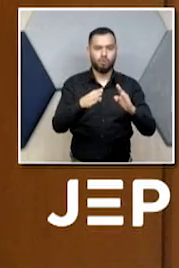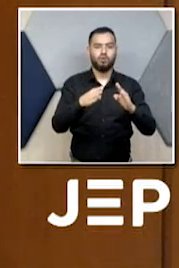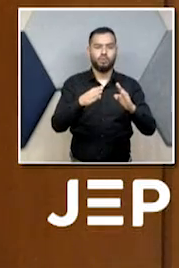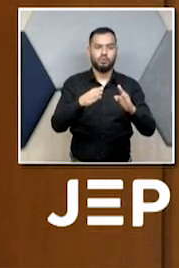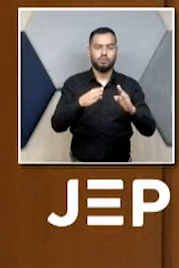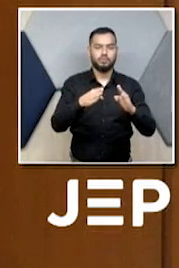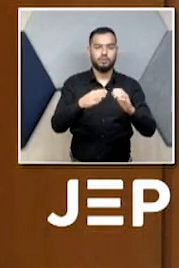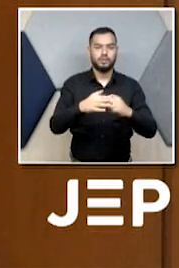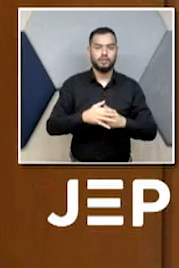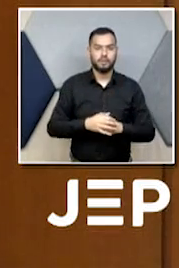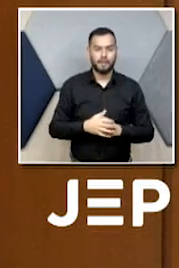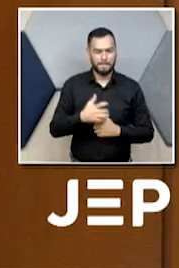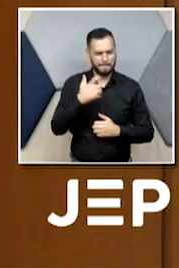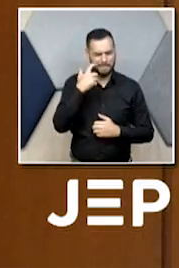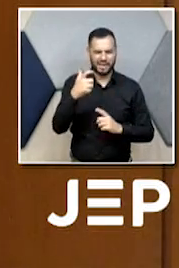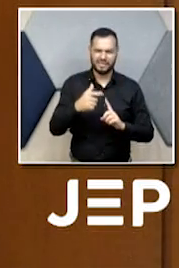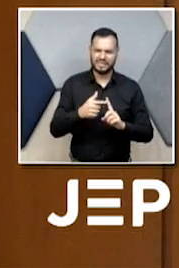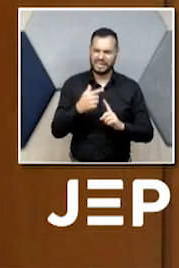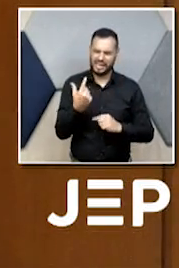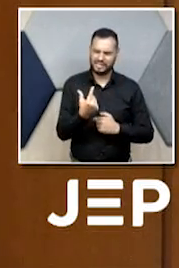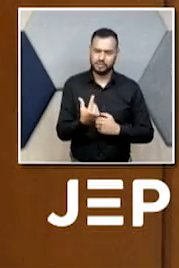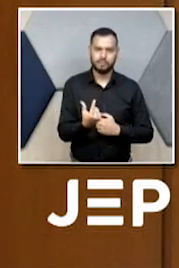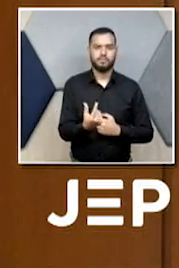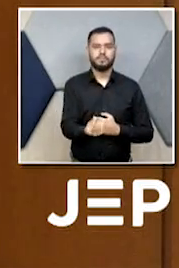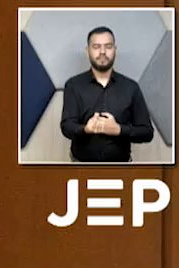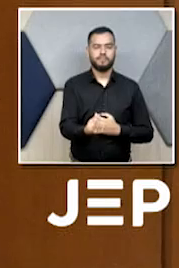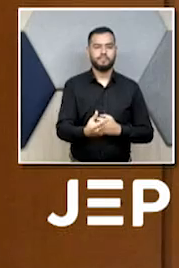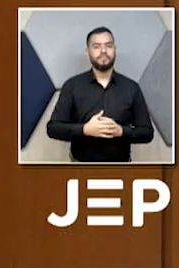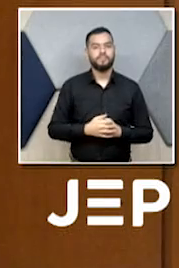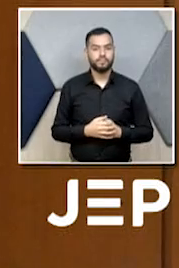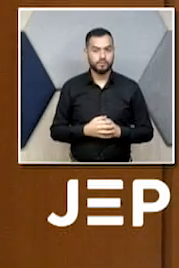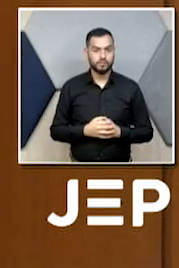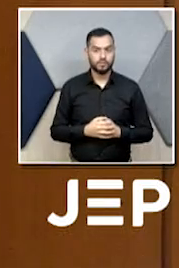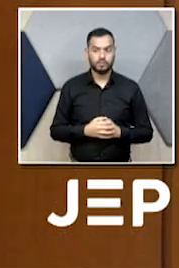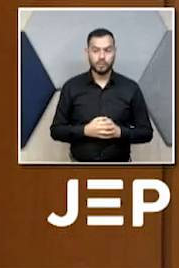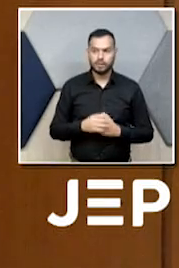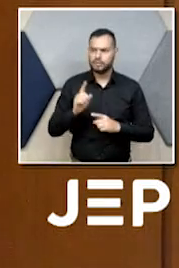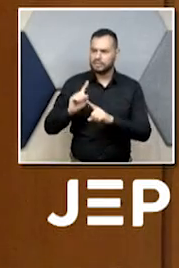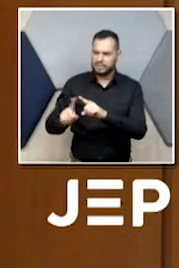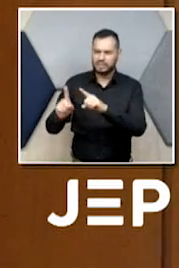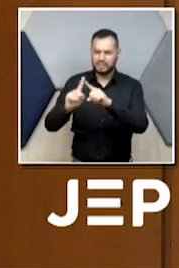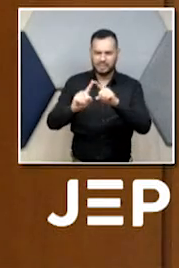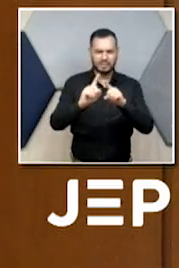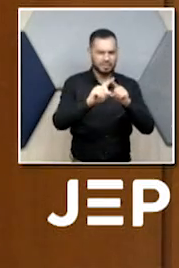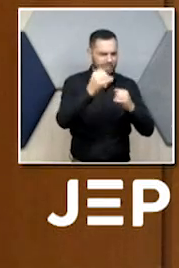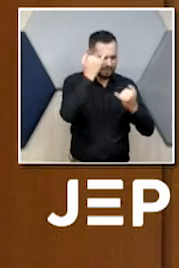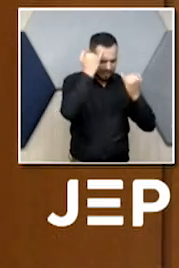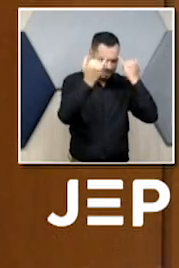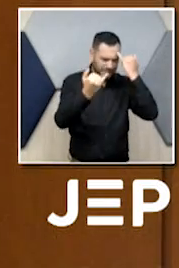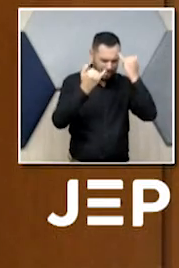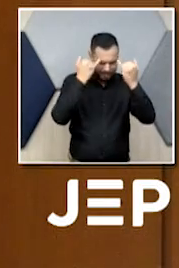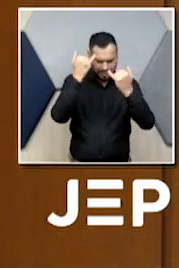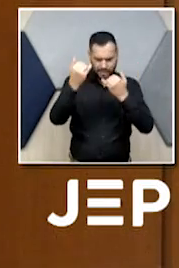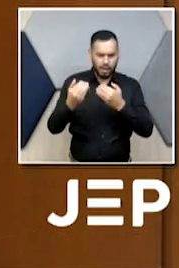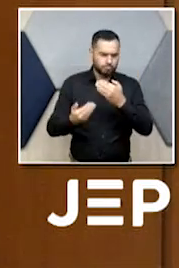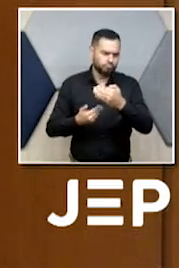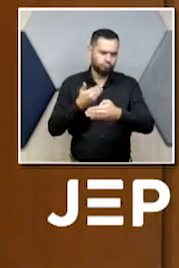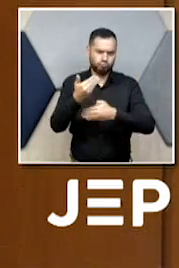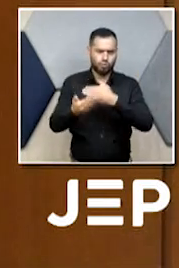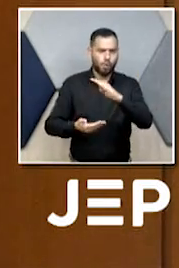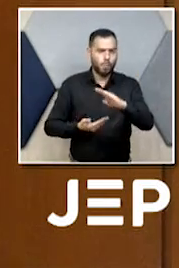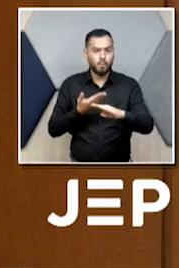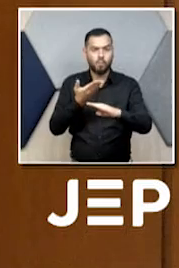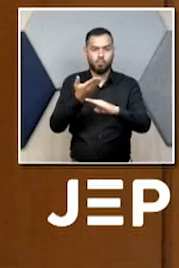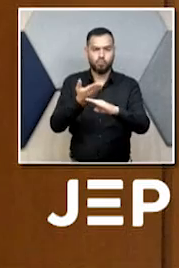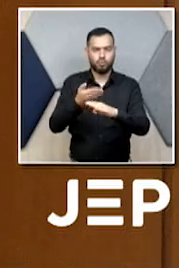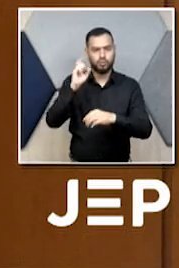más específica las iniciativas que viene desarrollando o que ha propuesto el Gobierno